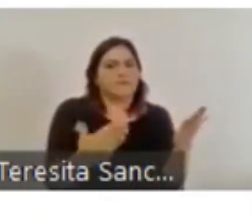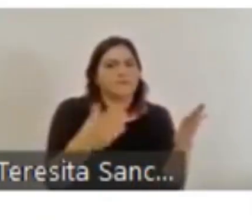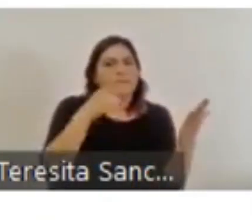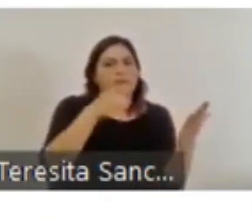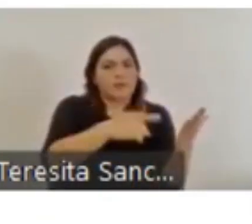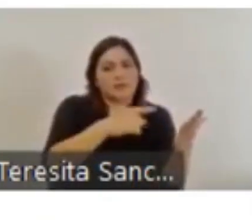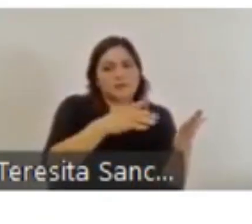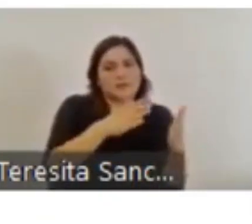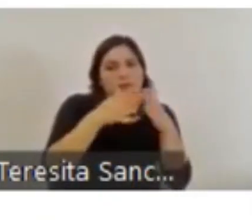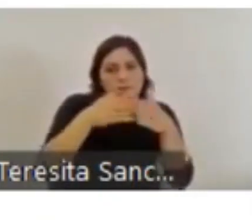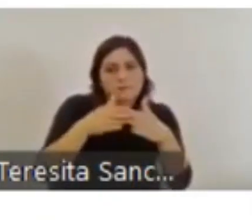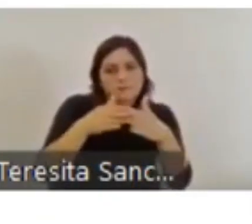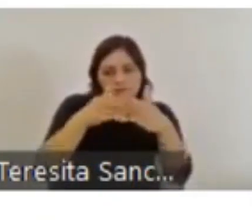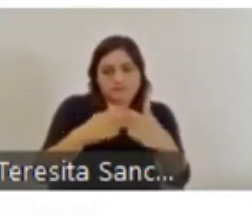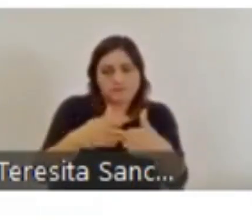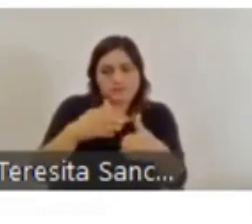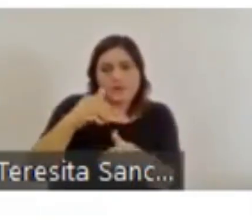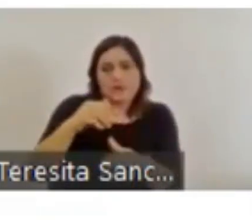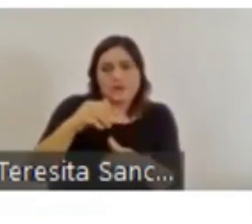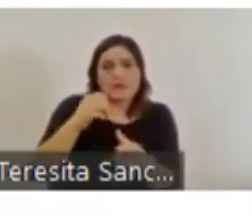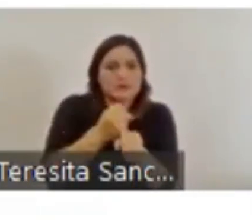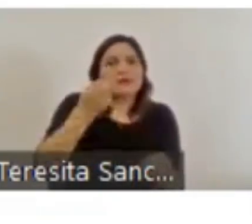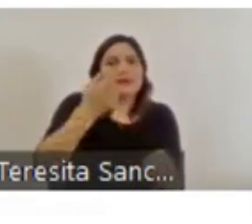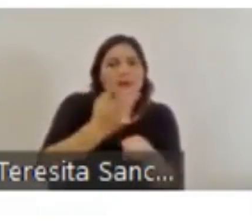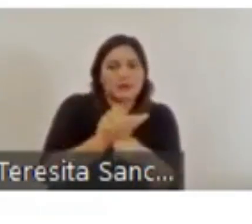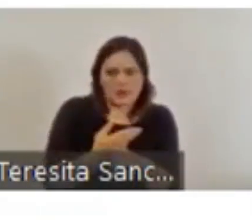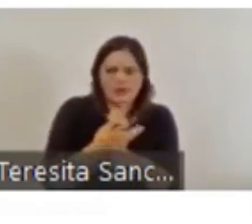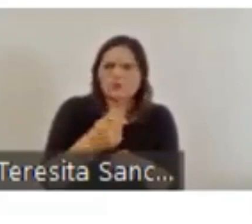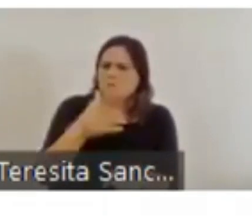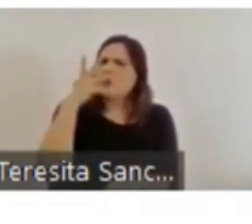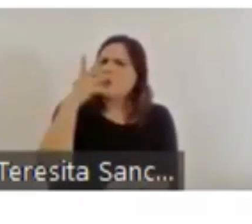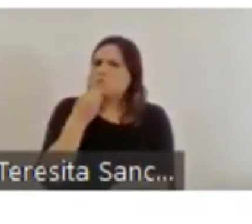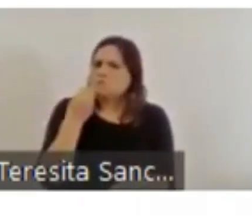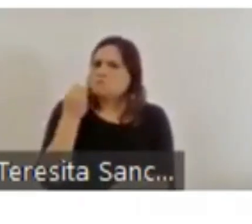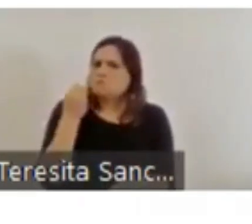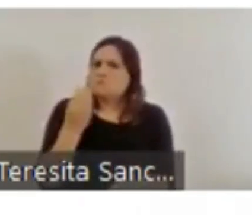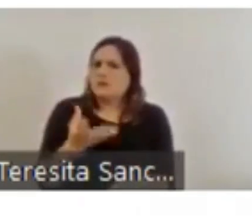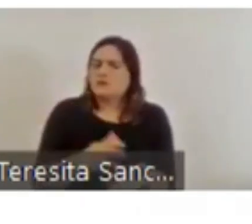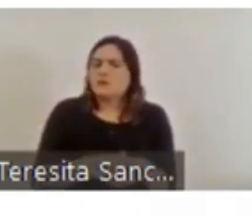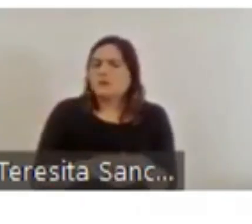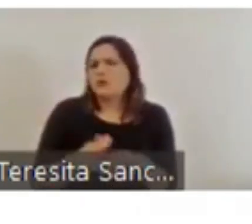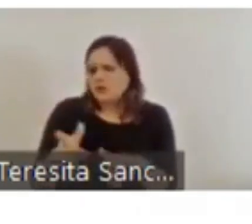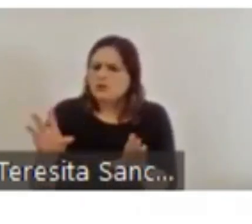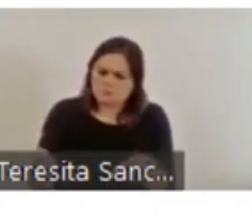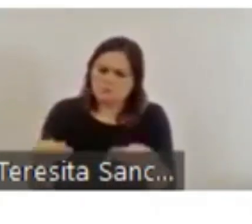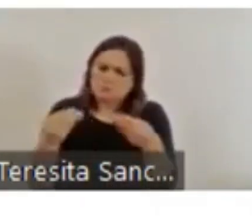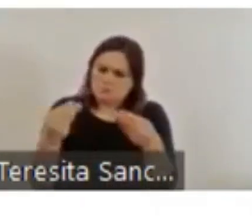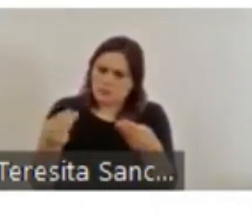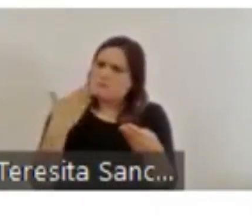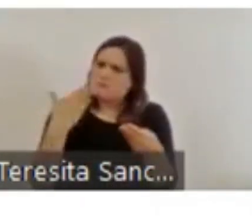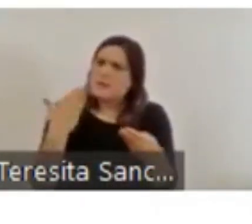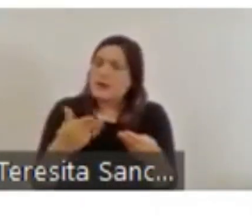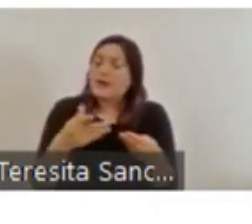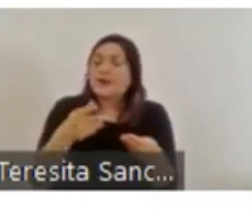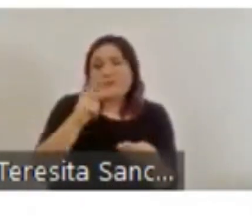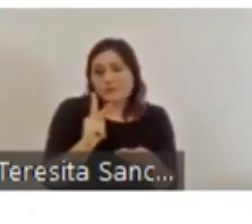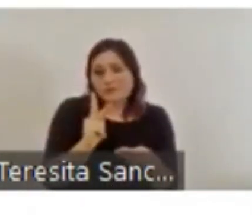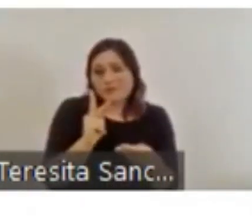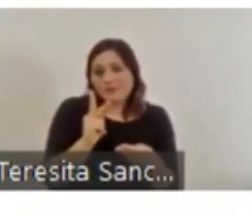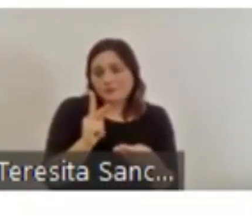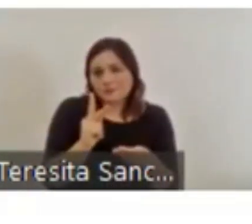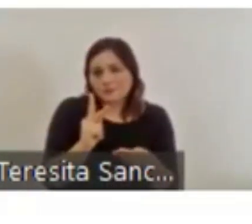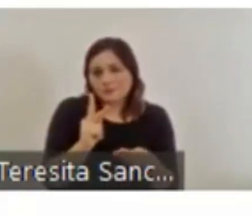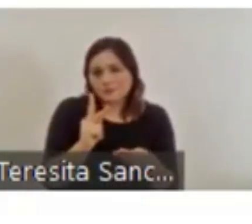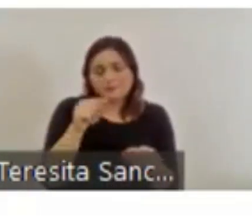que está muy bonito, está muy atractivo, pero al final sigue siendo